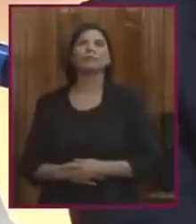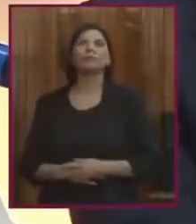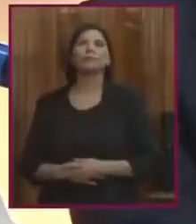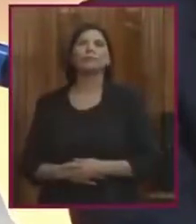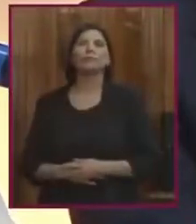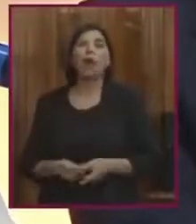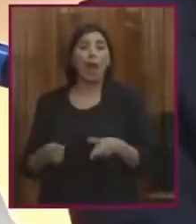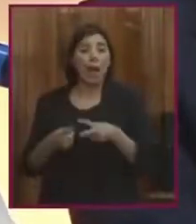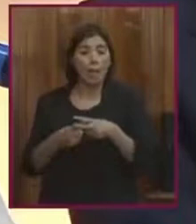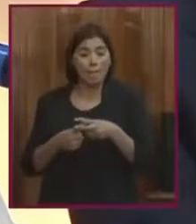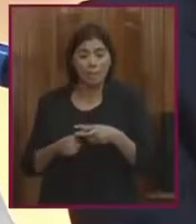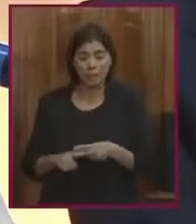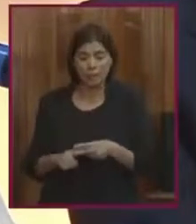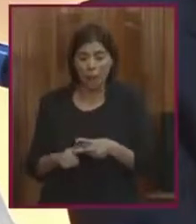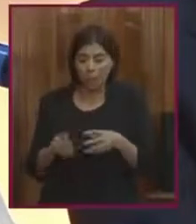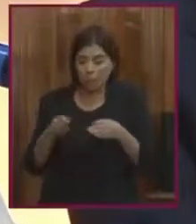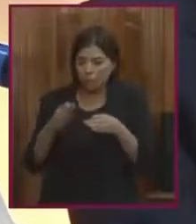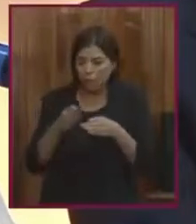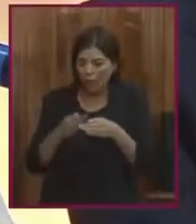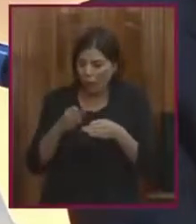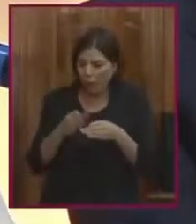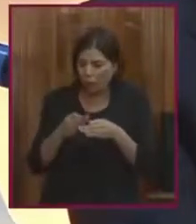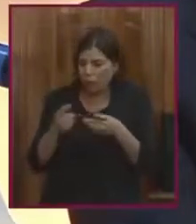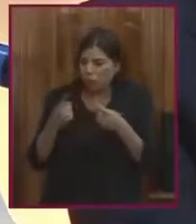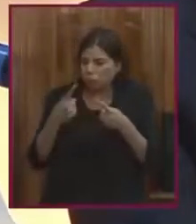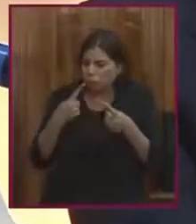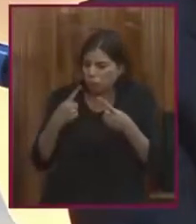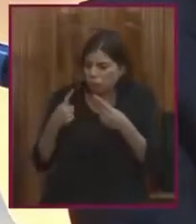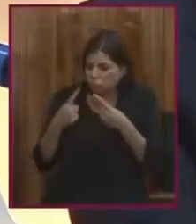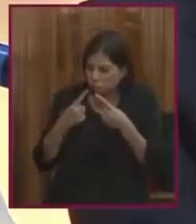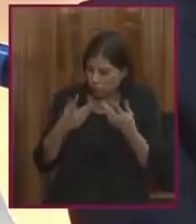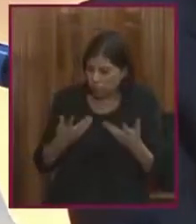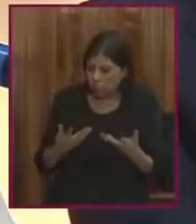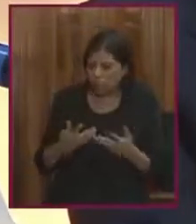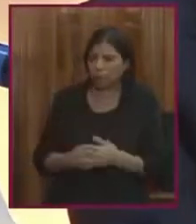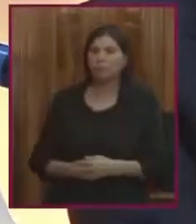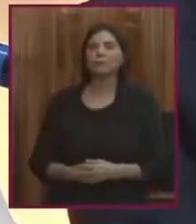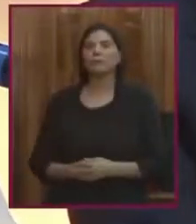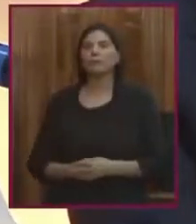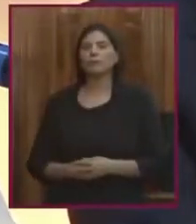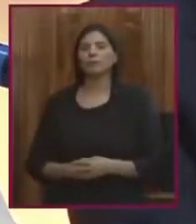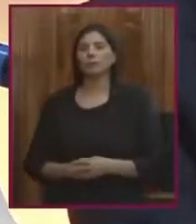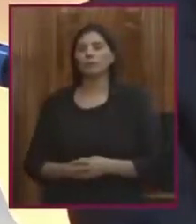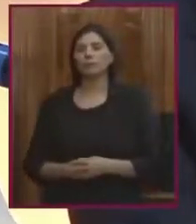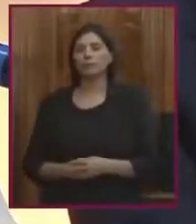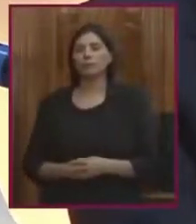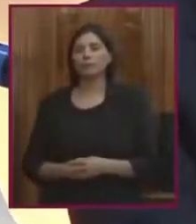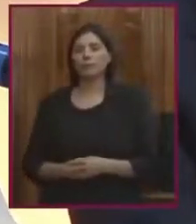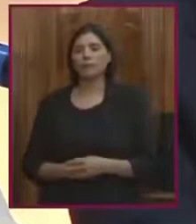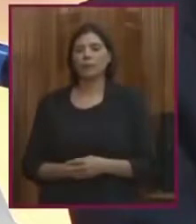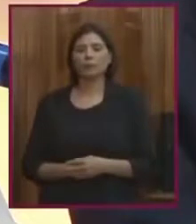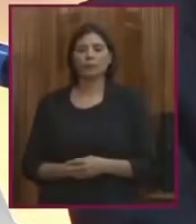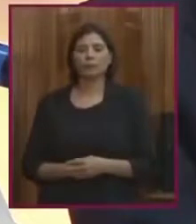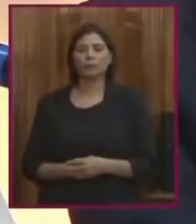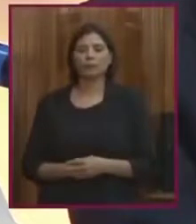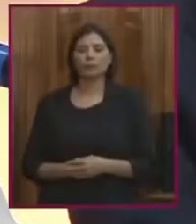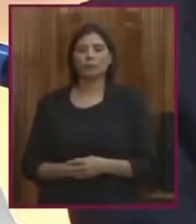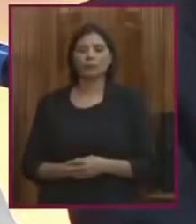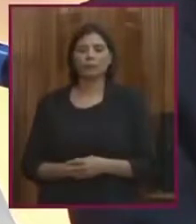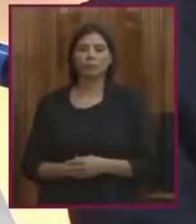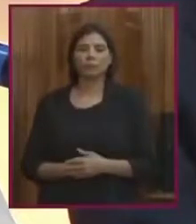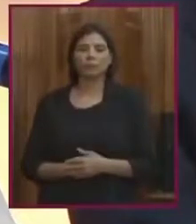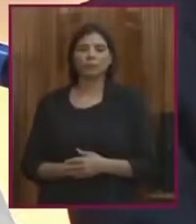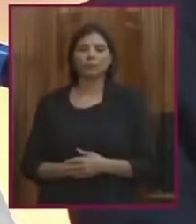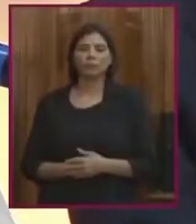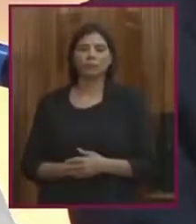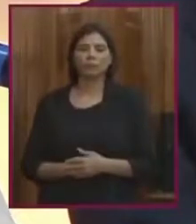Arrancamos, y en este momento que estamos discutiendo aquí, una consulta muy